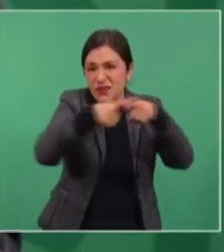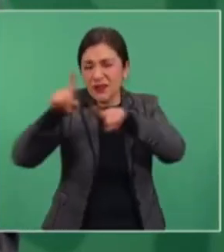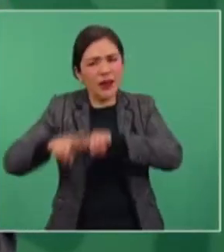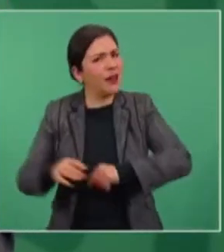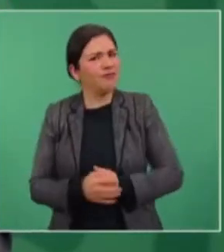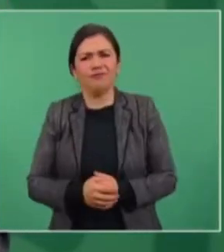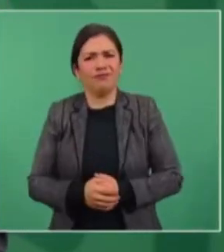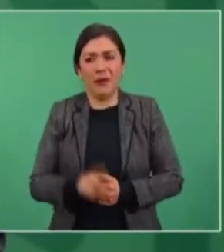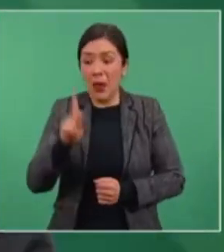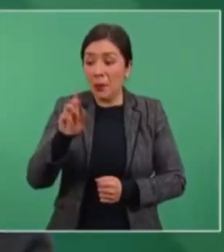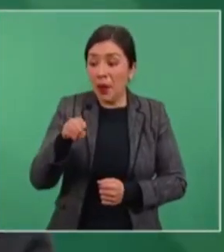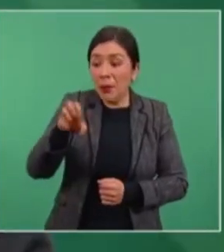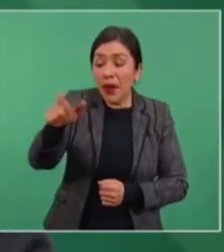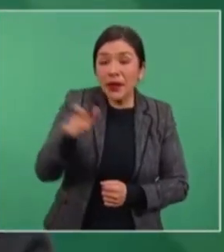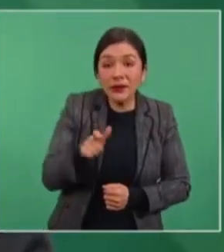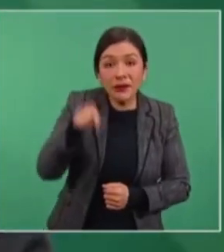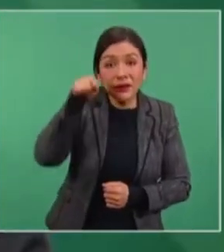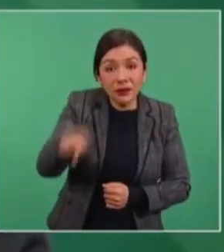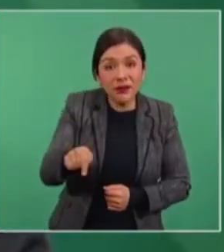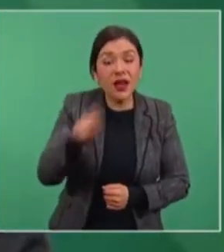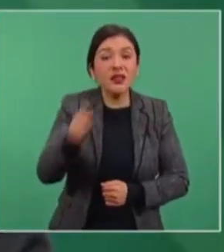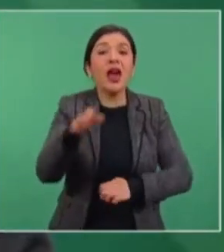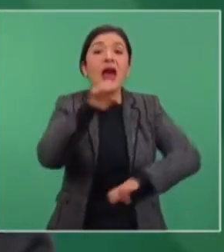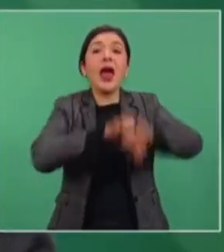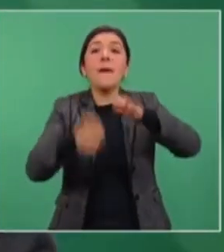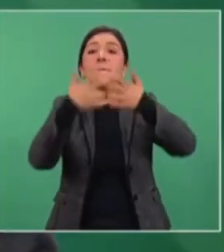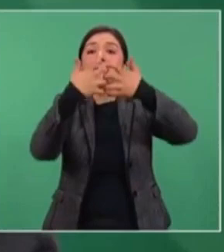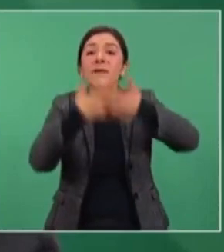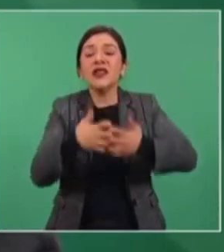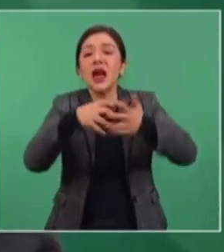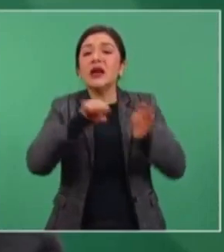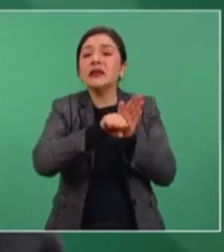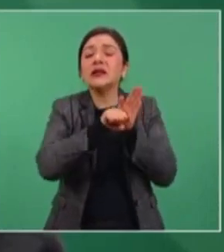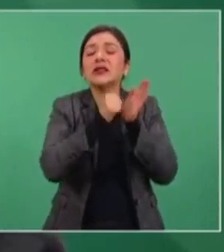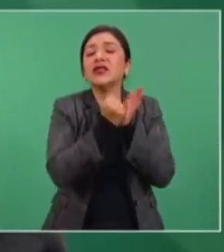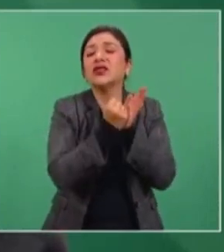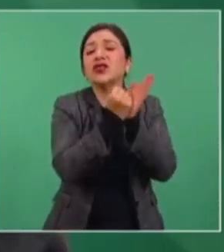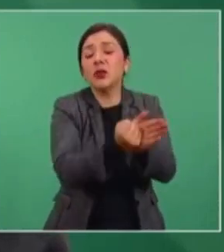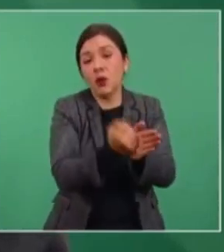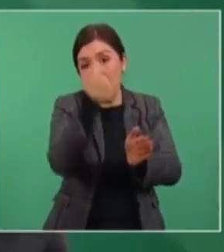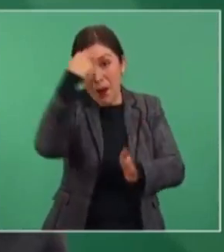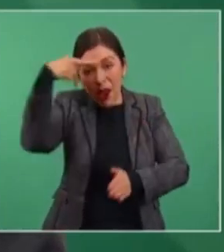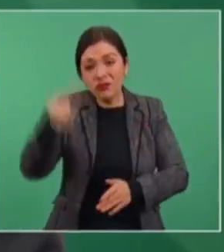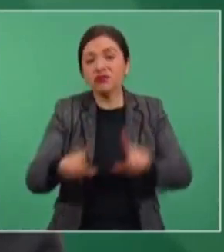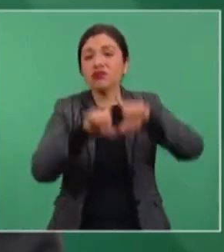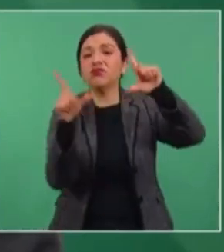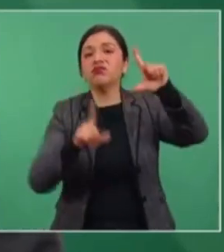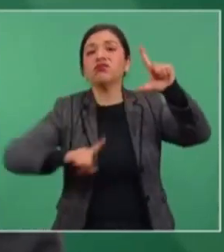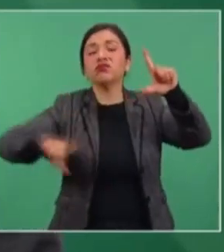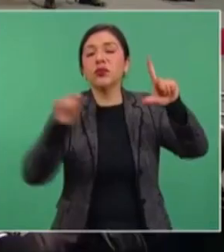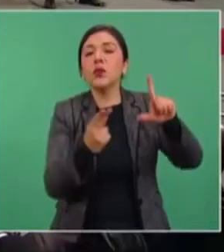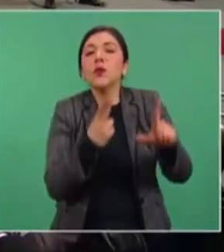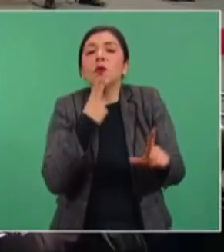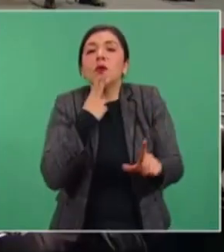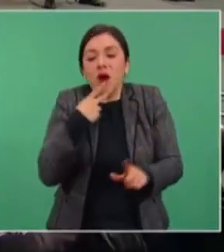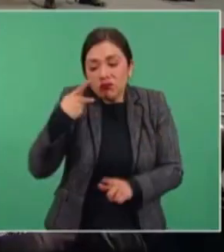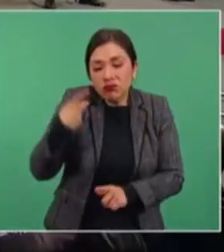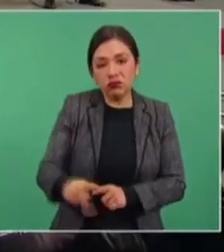y fundamentalmente la empresa símbolo de la soberanía y la identidad